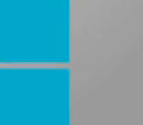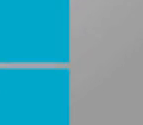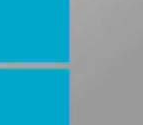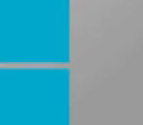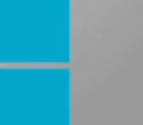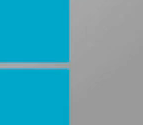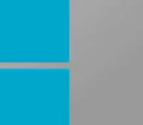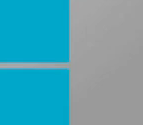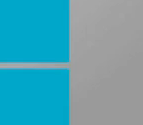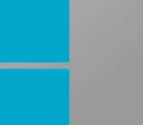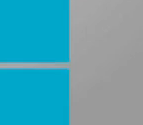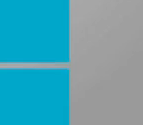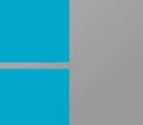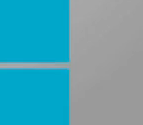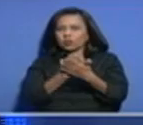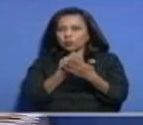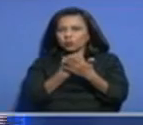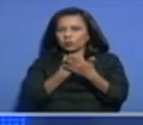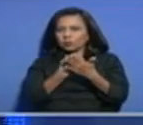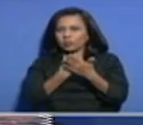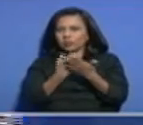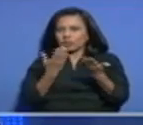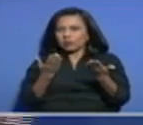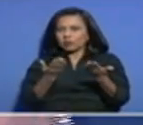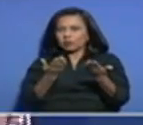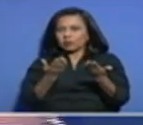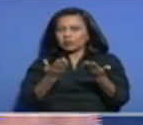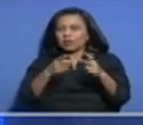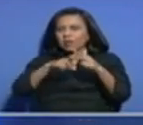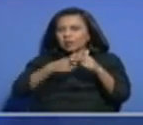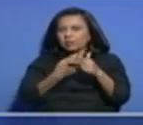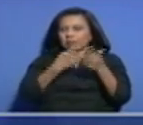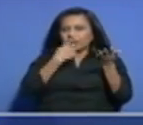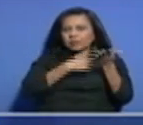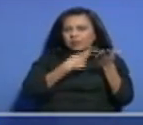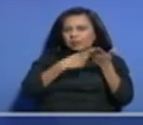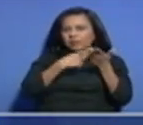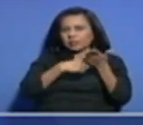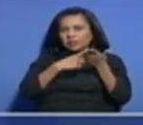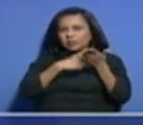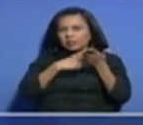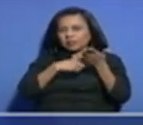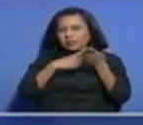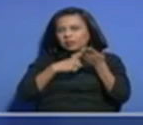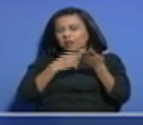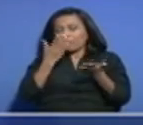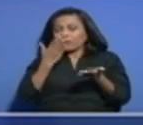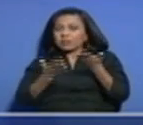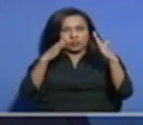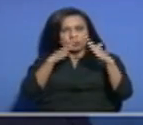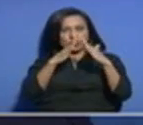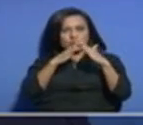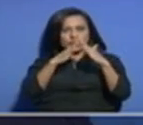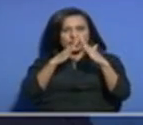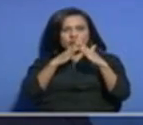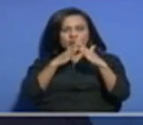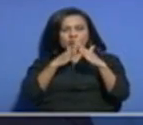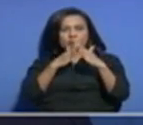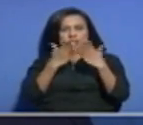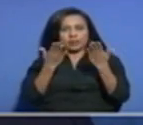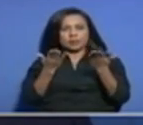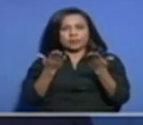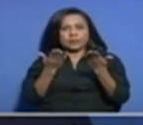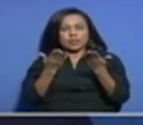Ley 509 del Impuesto Inmueble, con la participación de Carlos Eduardo González, Administrador General de la ANATI, Javier